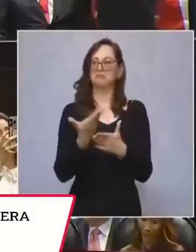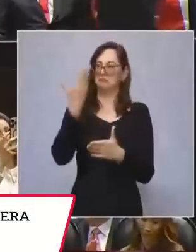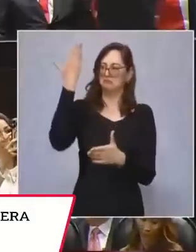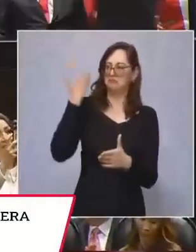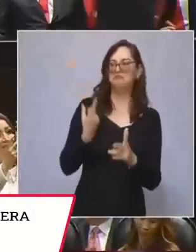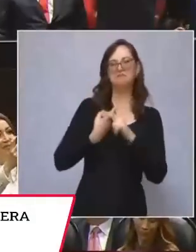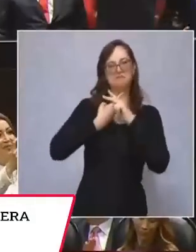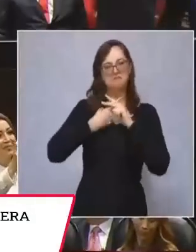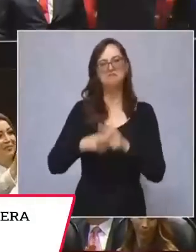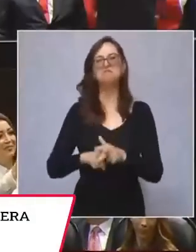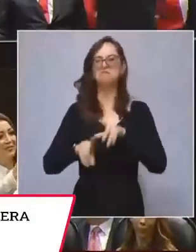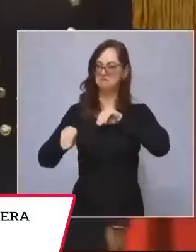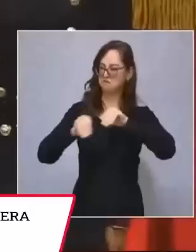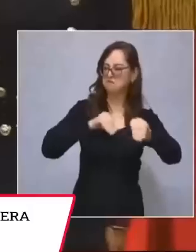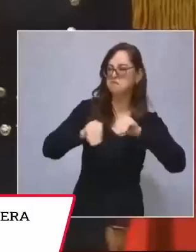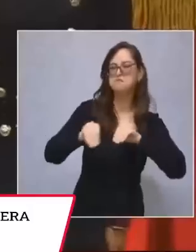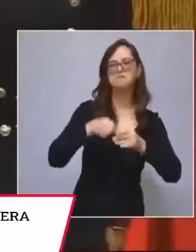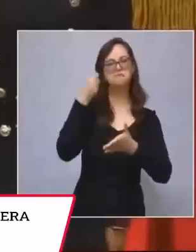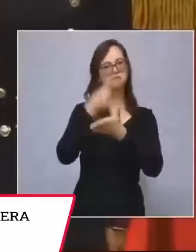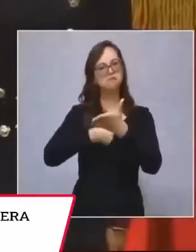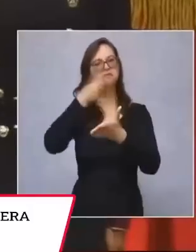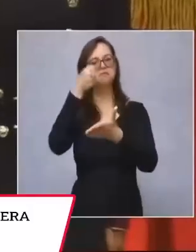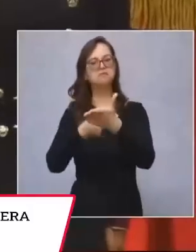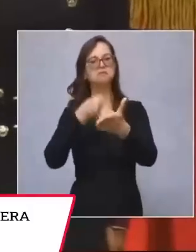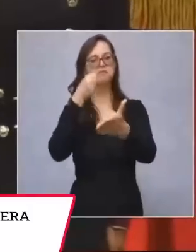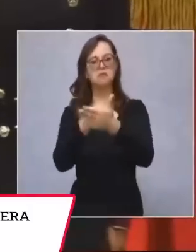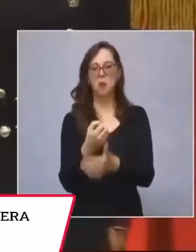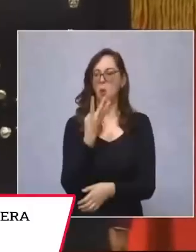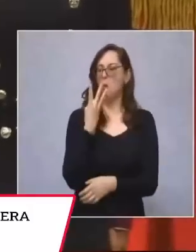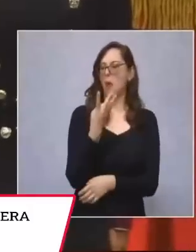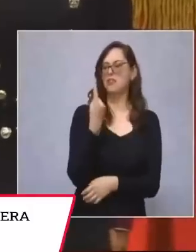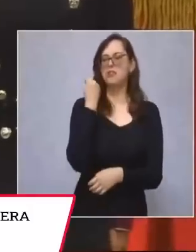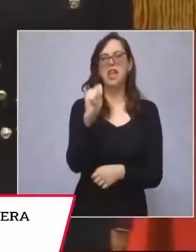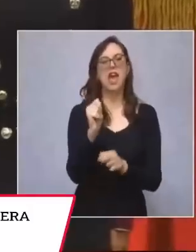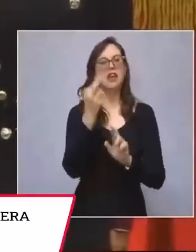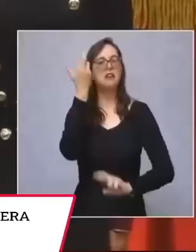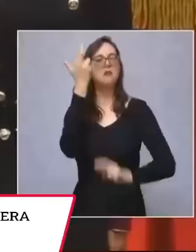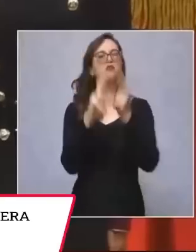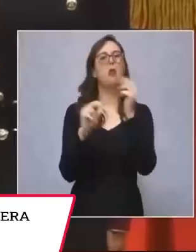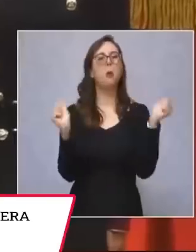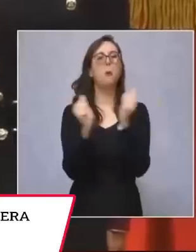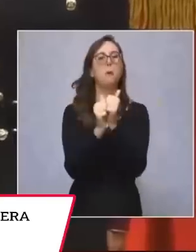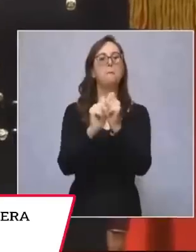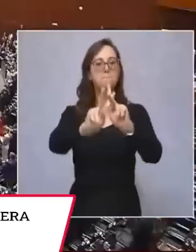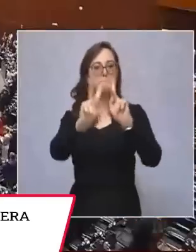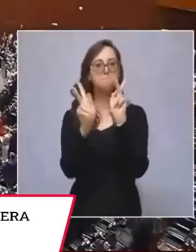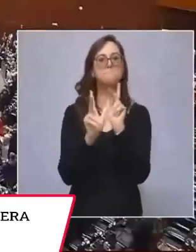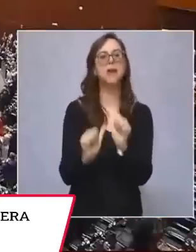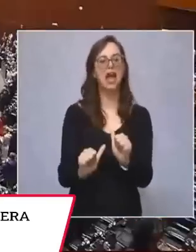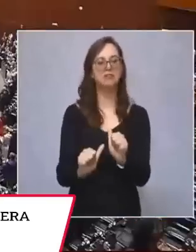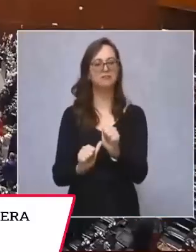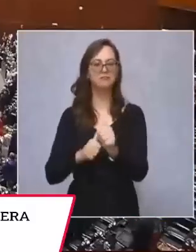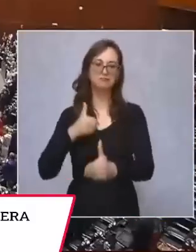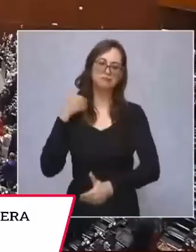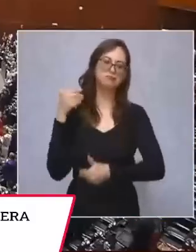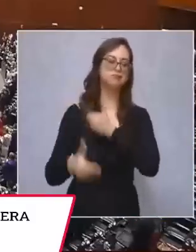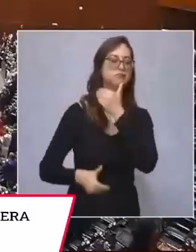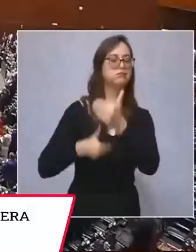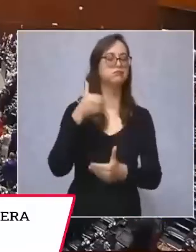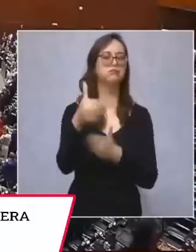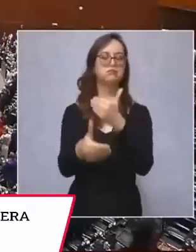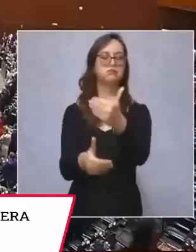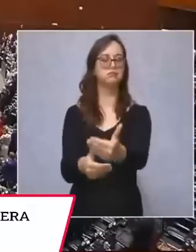los indígenas, de las comunidades indígenas y afromexicanas, que también ha dicho se va a